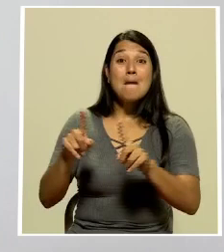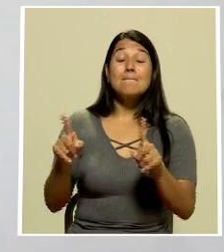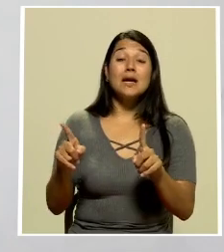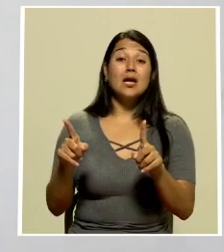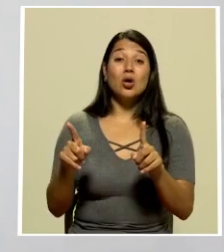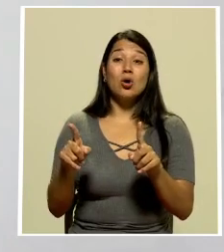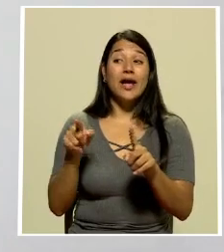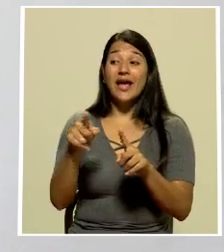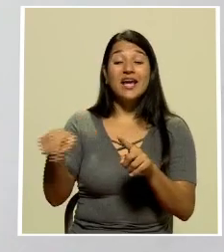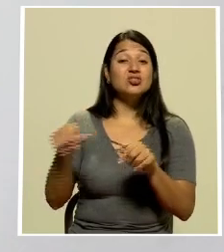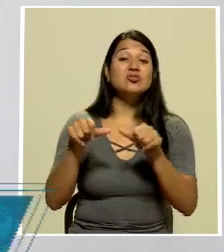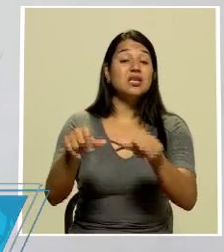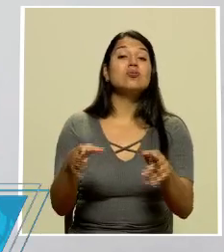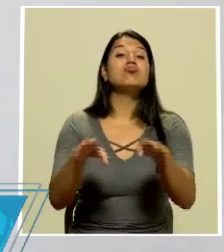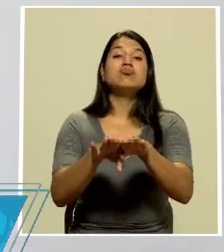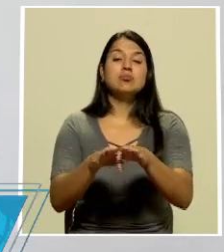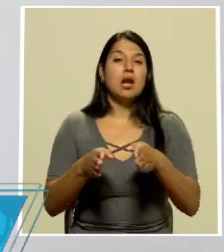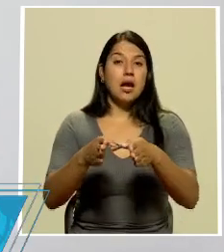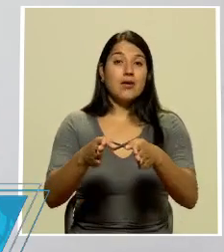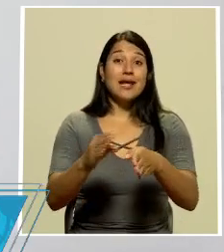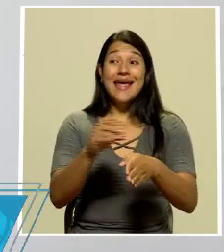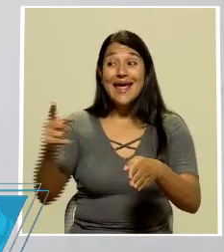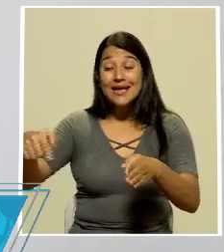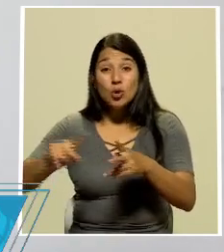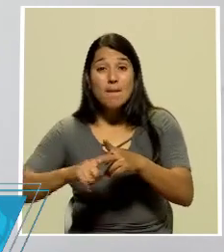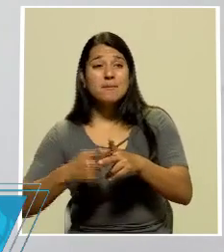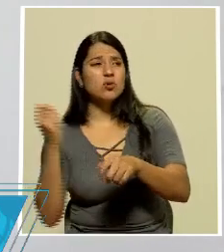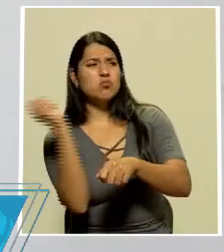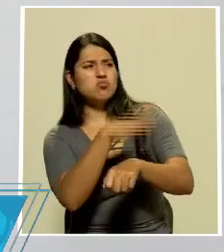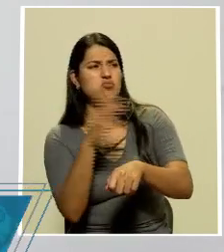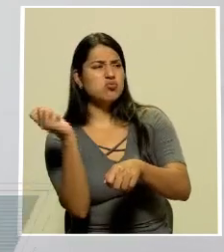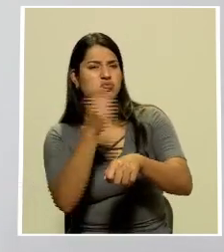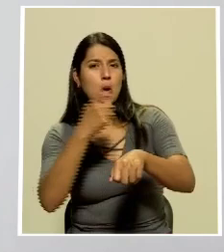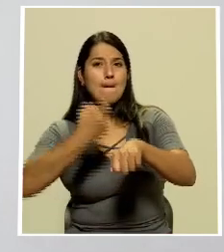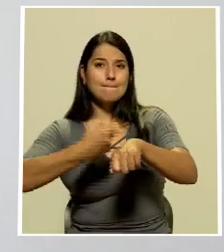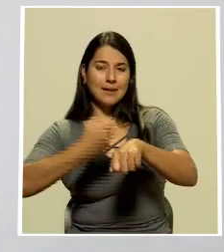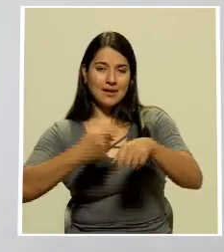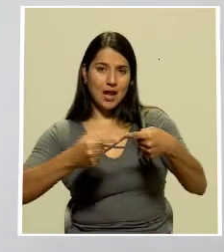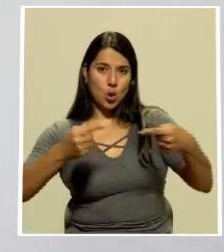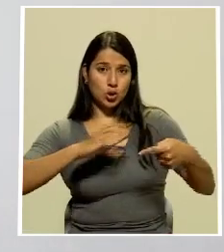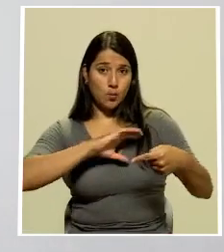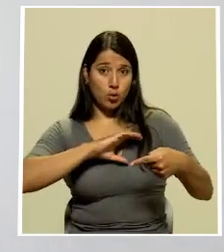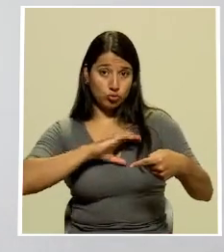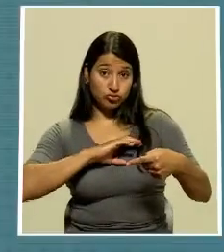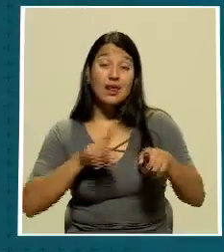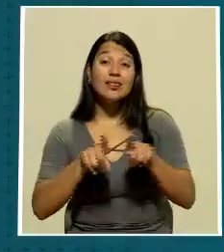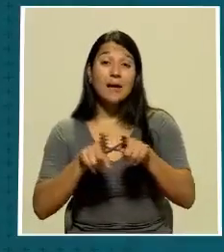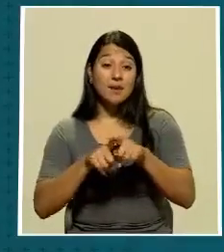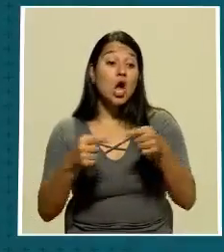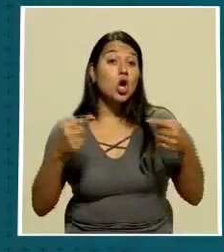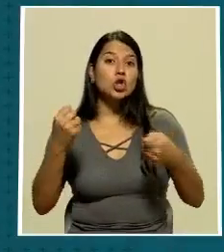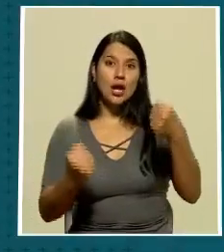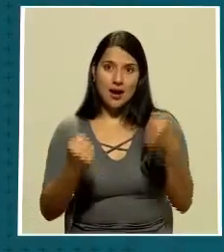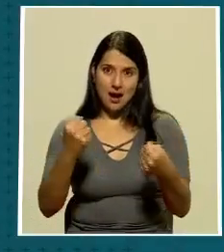se volvió a instalar e incluso pues empezaron a lanzar objetos, piedras contra los oficiales de policía, incluso contra los vehículos particulares que